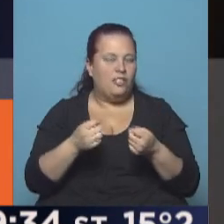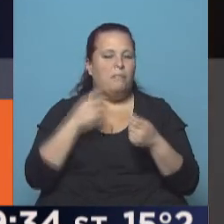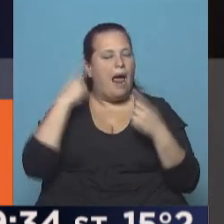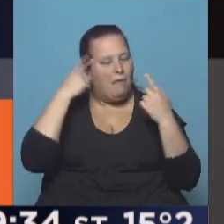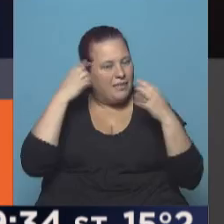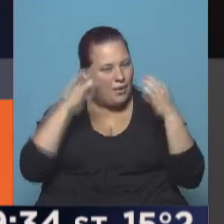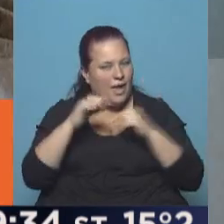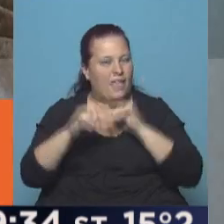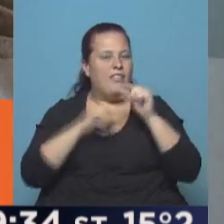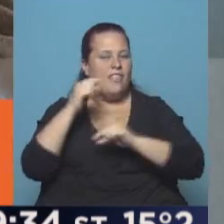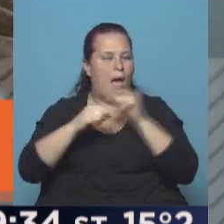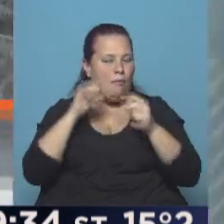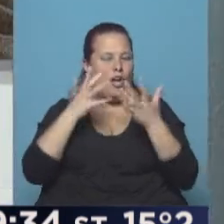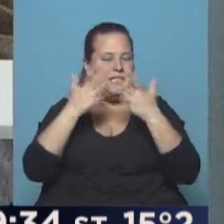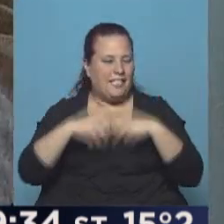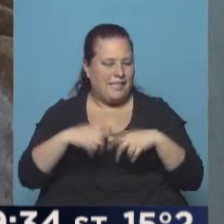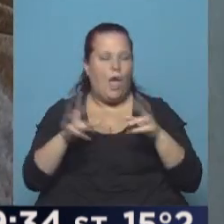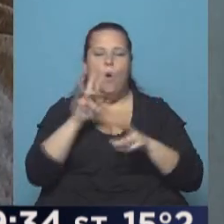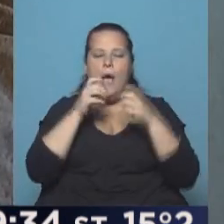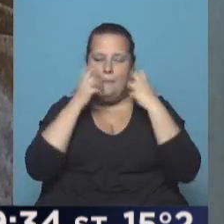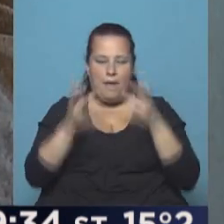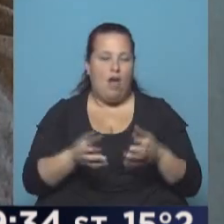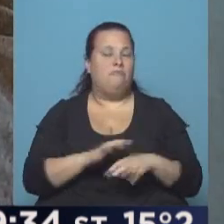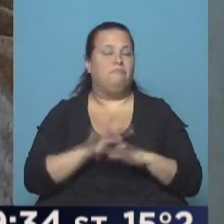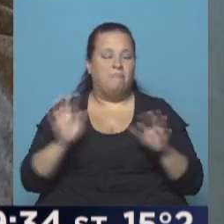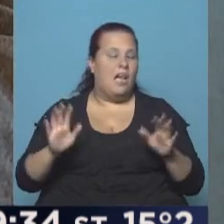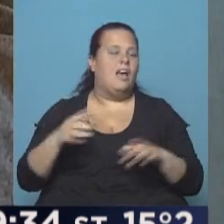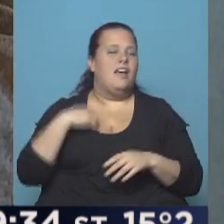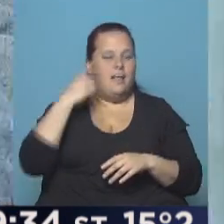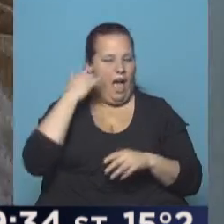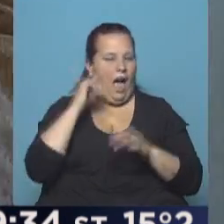racionalizar el sistema, de mejorarlo, así que tengo un moderado optimismo.